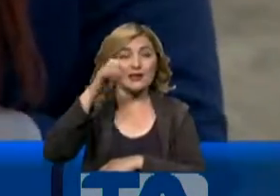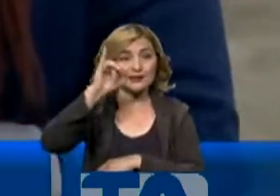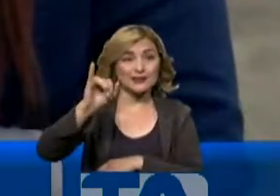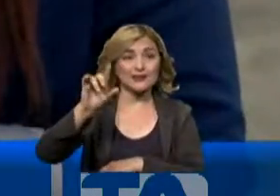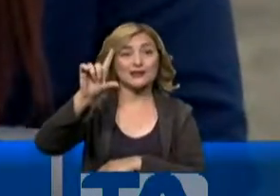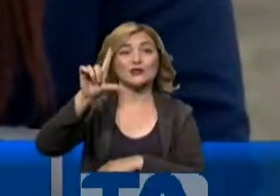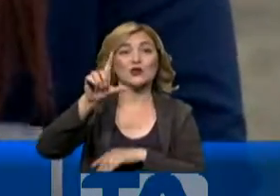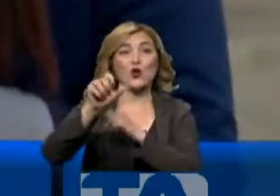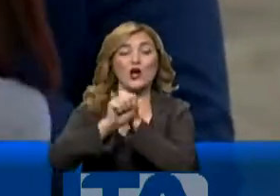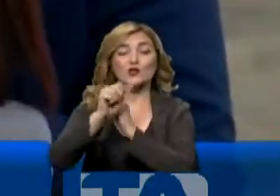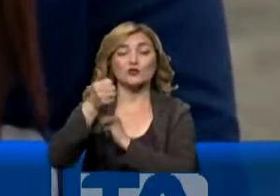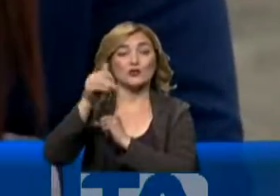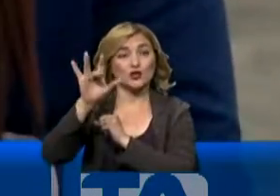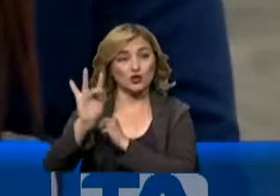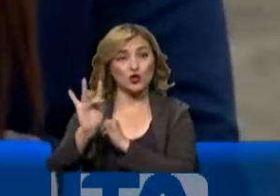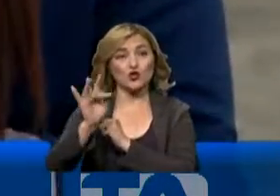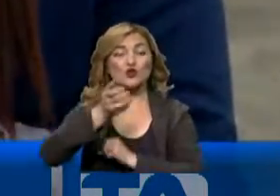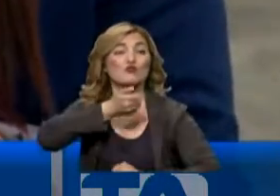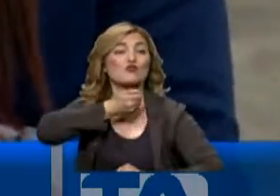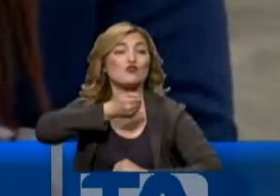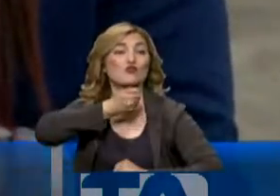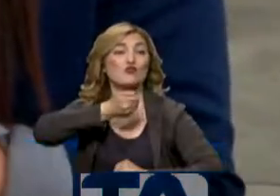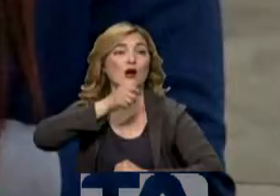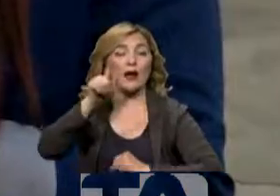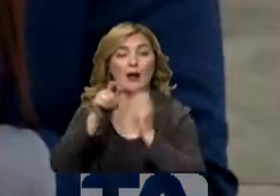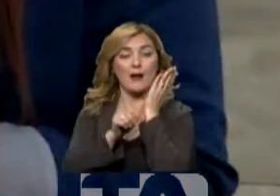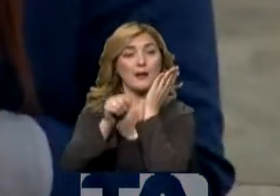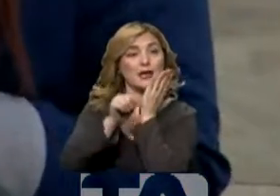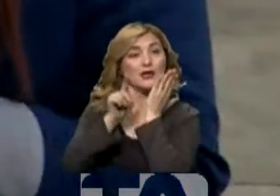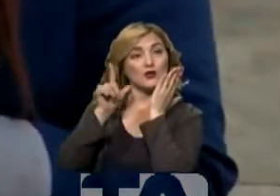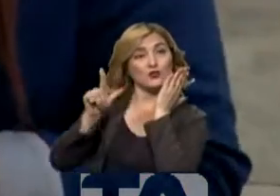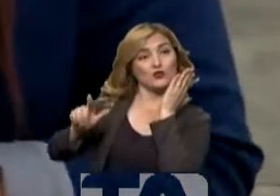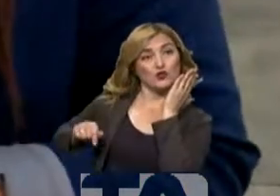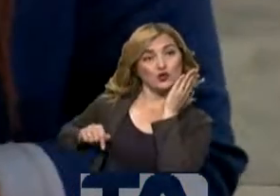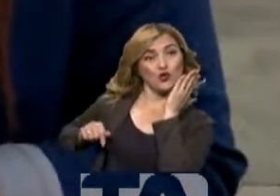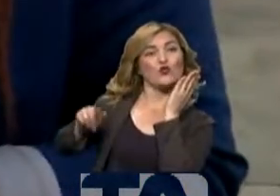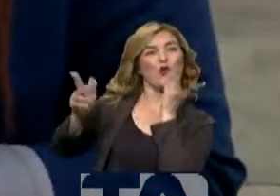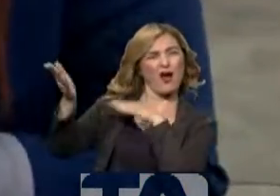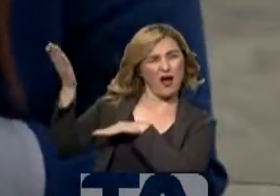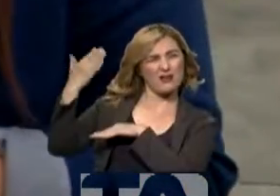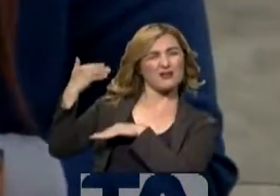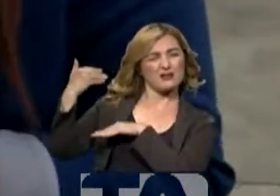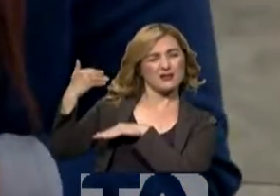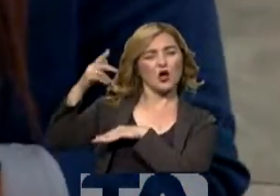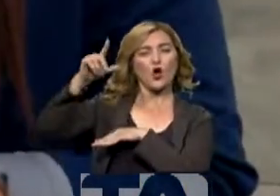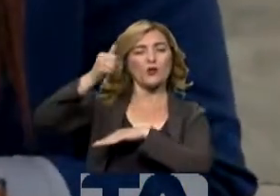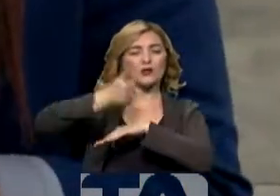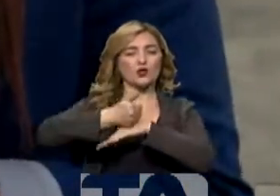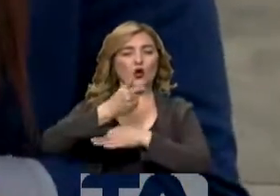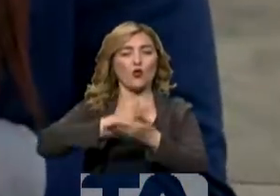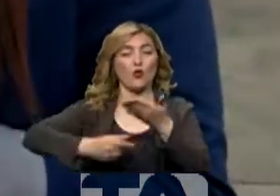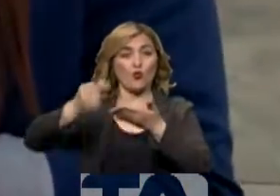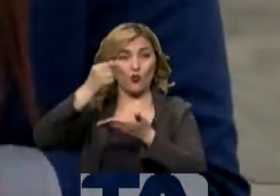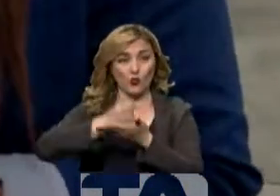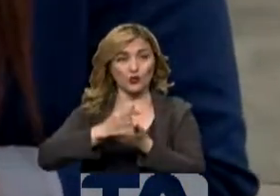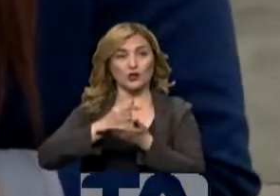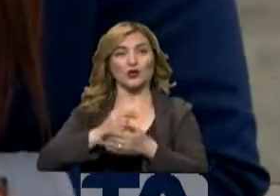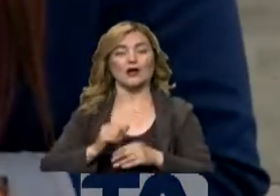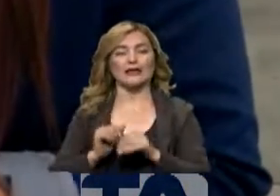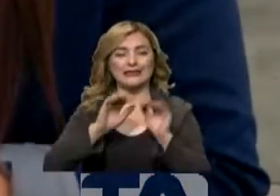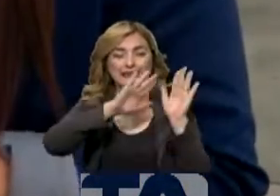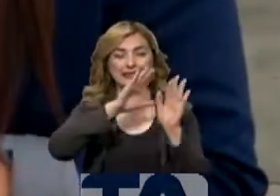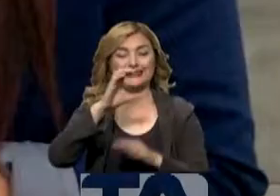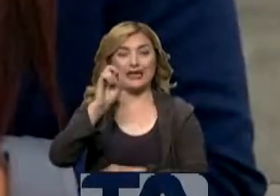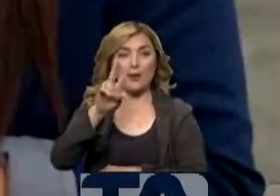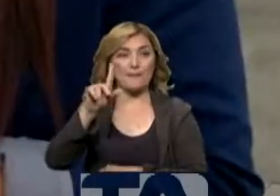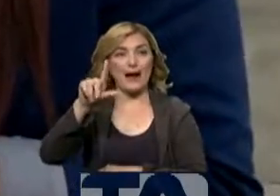de julio de 2018, en rueda de prensa, la entonces ministra de Salud, Verónica Espinosa, y el gobernador del Guayas de la época, José Francisco